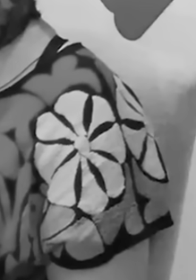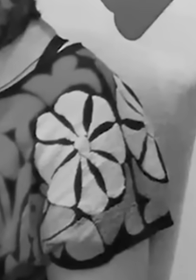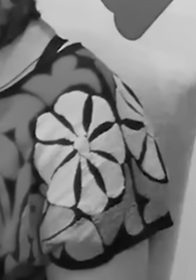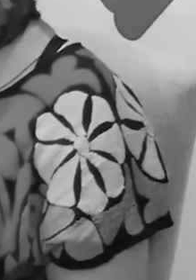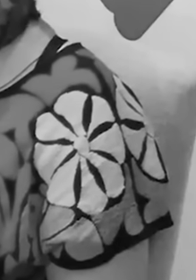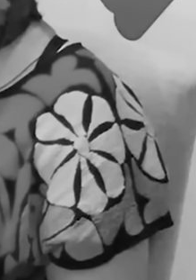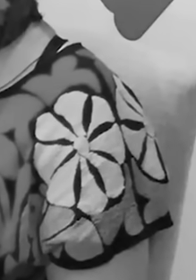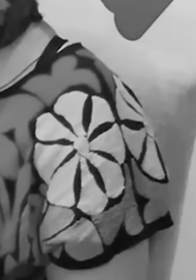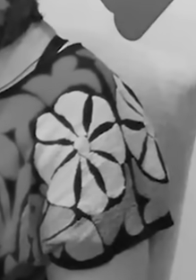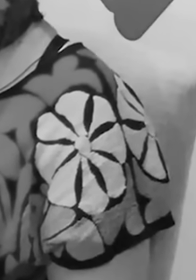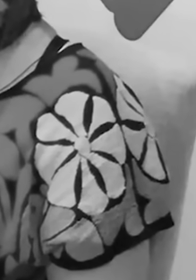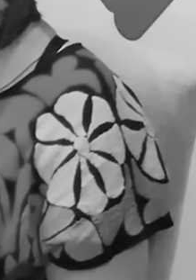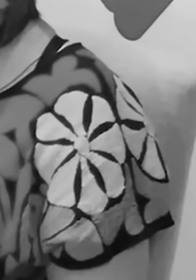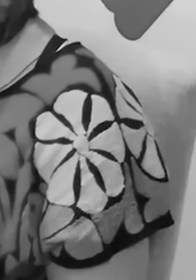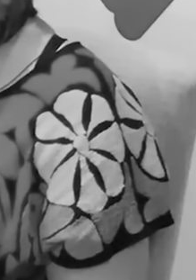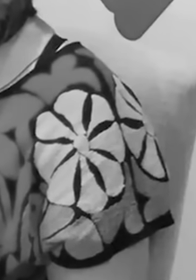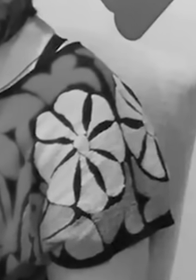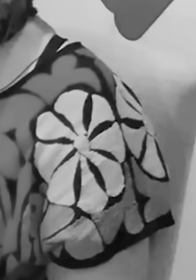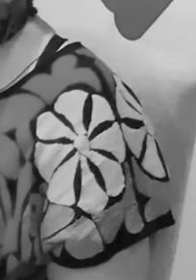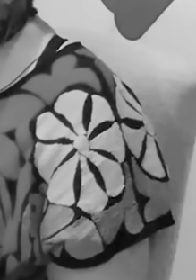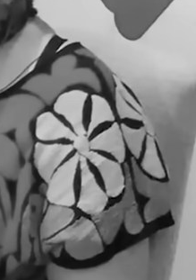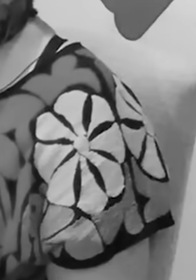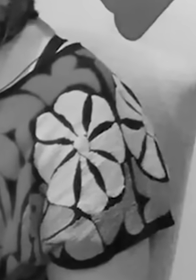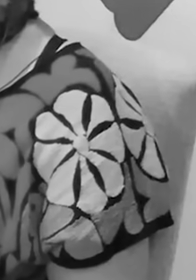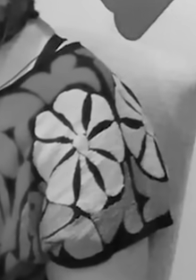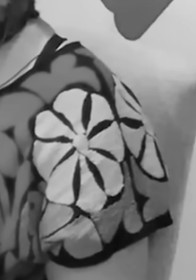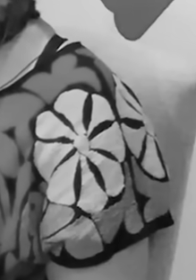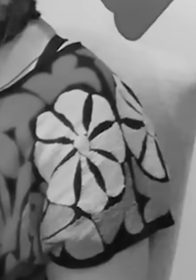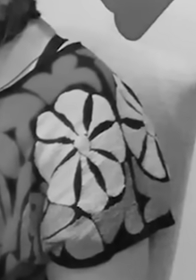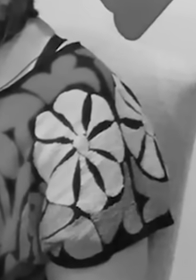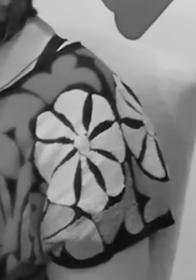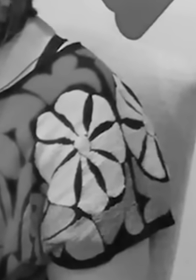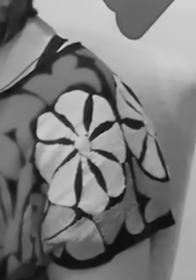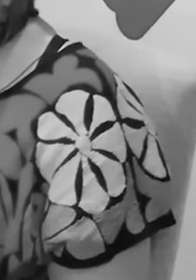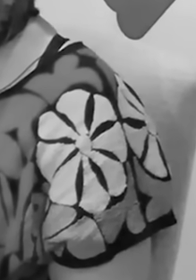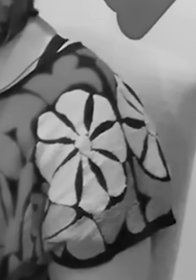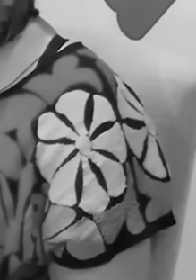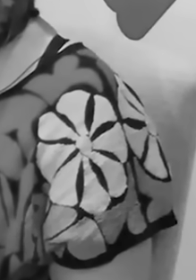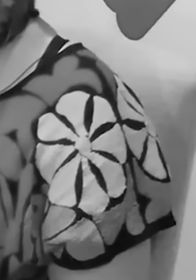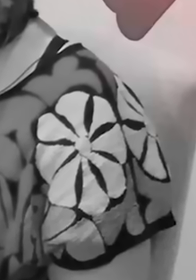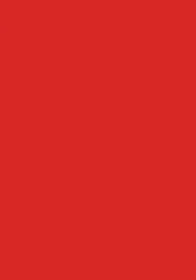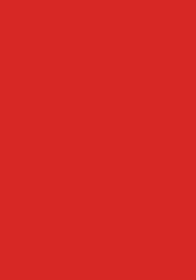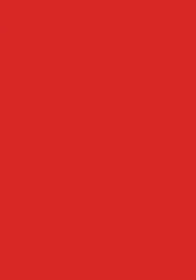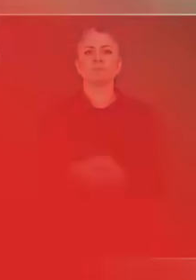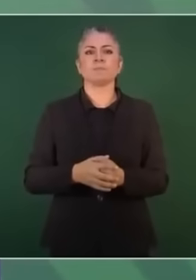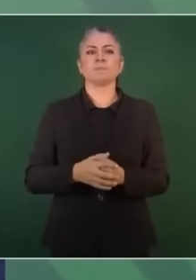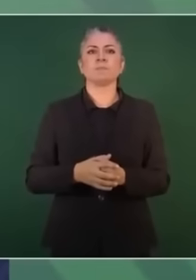Manero, fui compañera de gabinete de él y tengo confianza en su actuar.